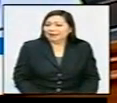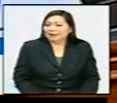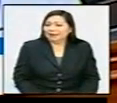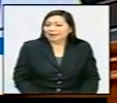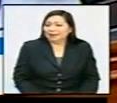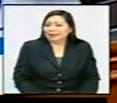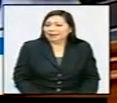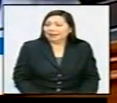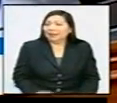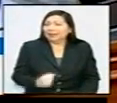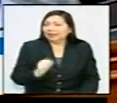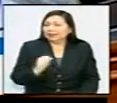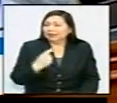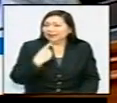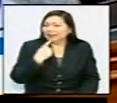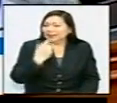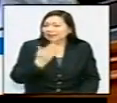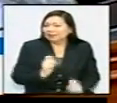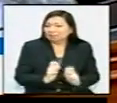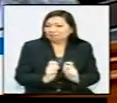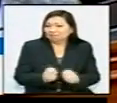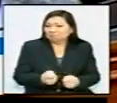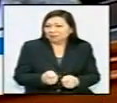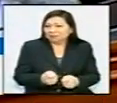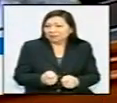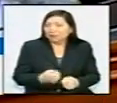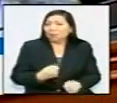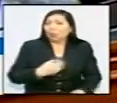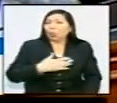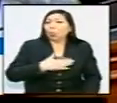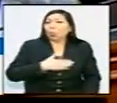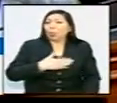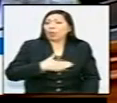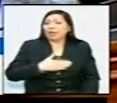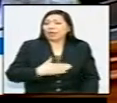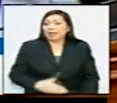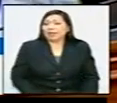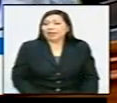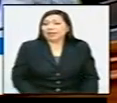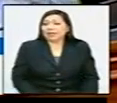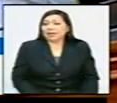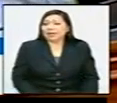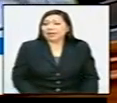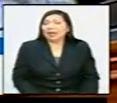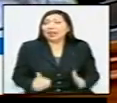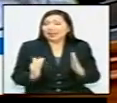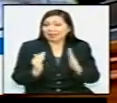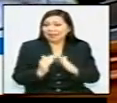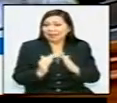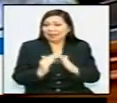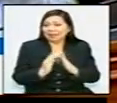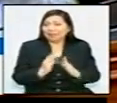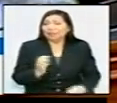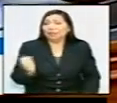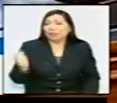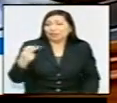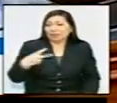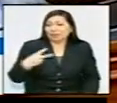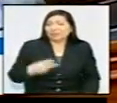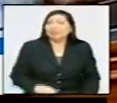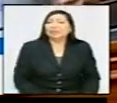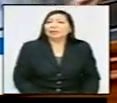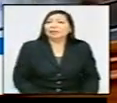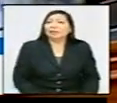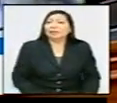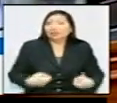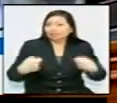la cual habría sido proporcionada por el propietario de del departamento. Dos,